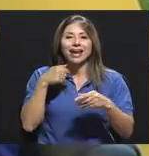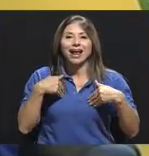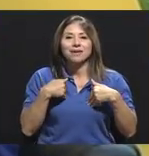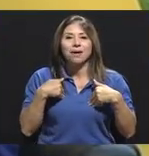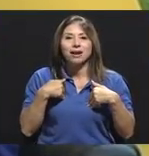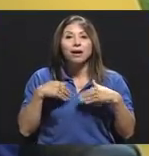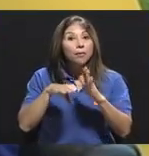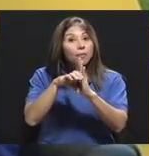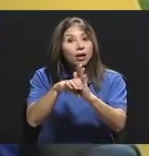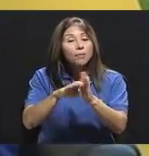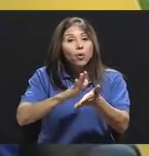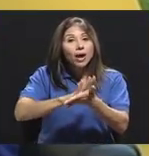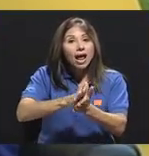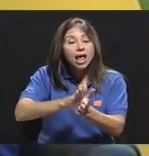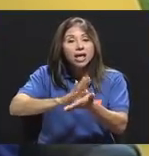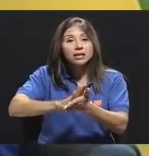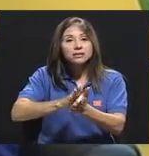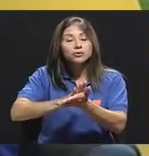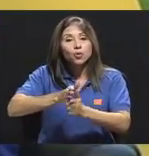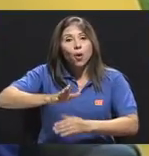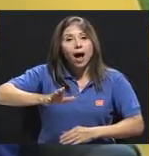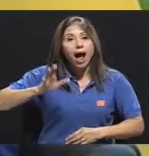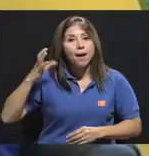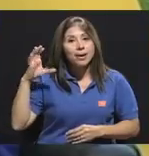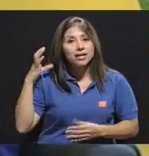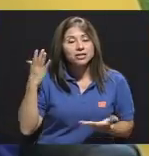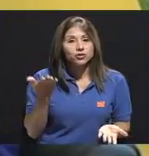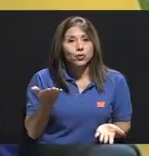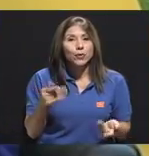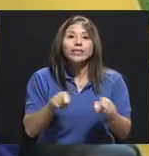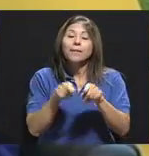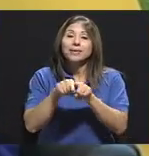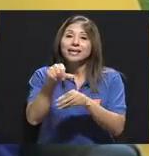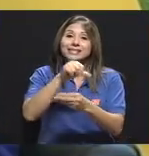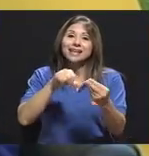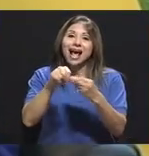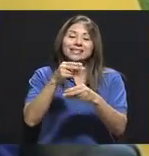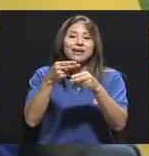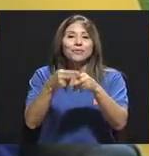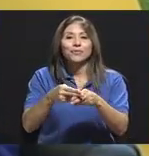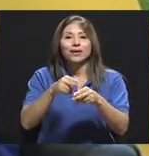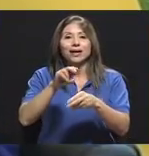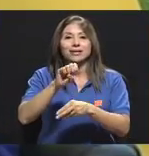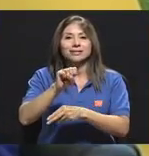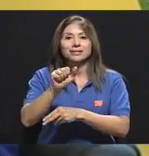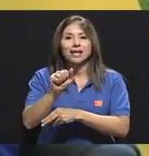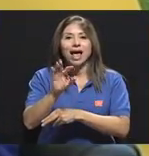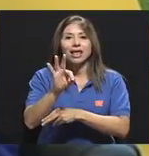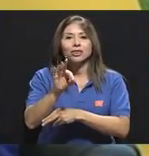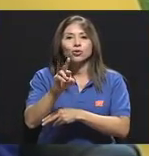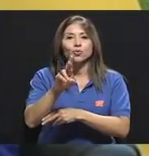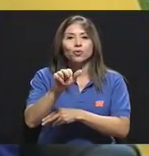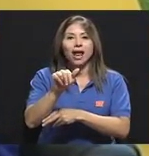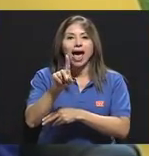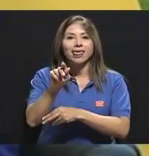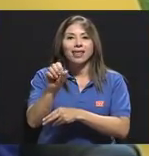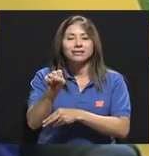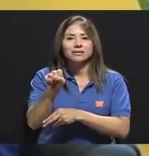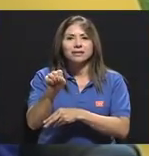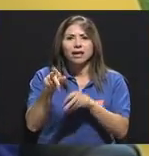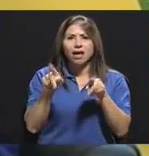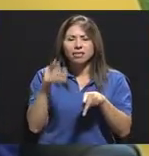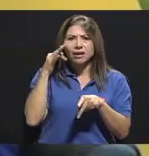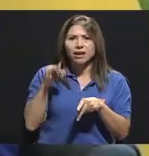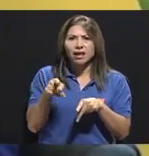verdad es otra grasa verdad que esas son grasas Nosotros llamamos saturadas y es lo que la gente usualmente le asocia con malas pero el término de saturados que son muy